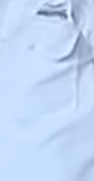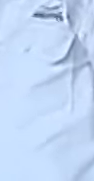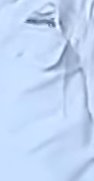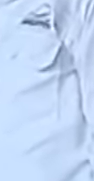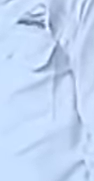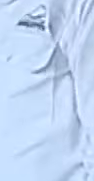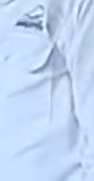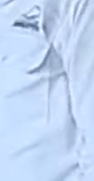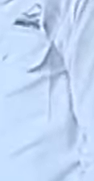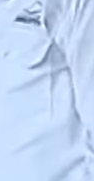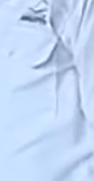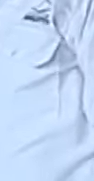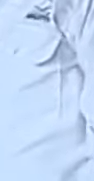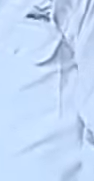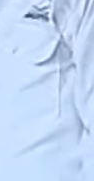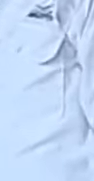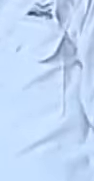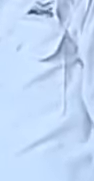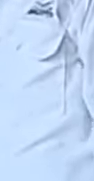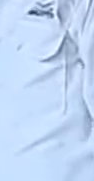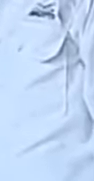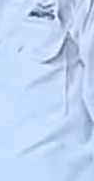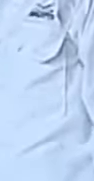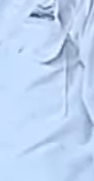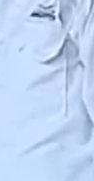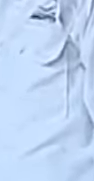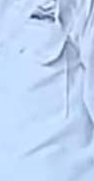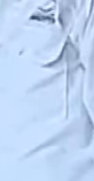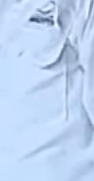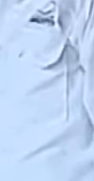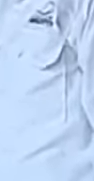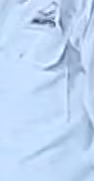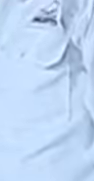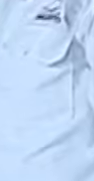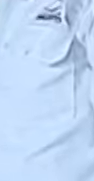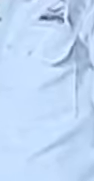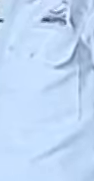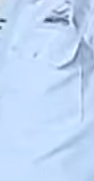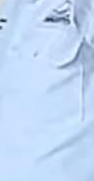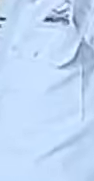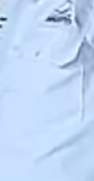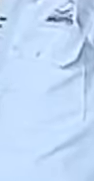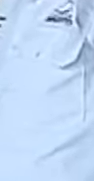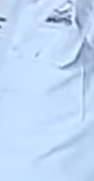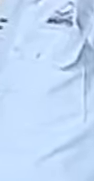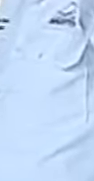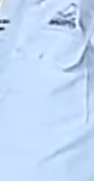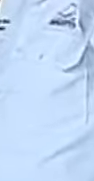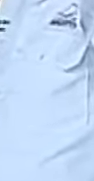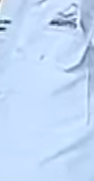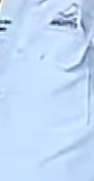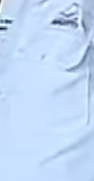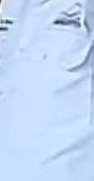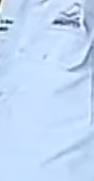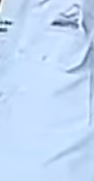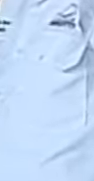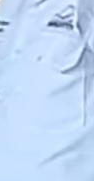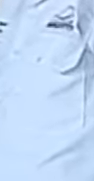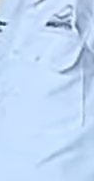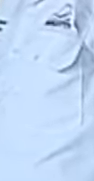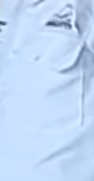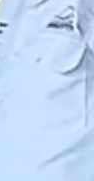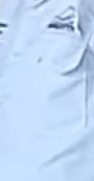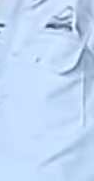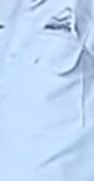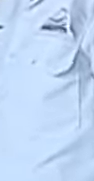cuenta de lo que ha sido este gran reencuentro, este gran renacer, como decía el cantor Ali Primera en esa canción necesaria. Es el peregrinar